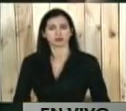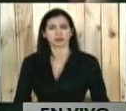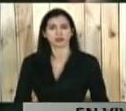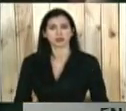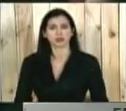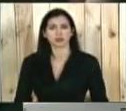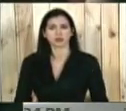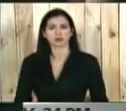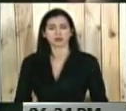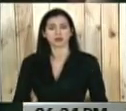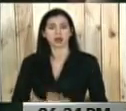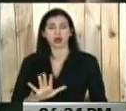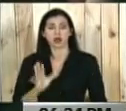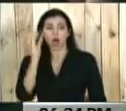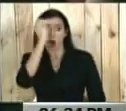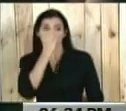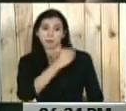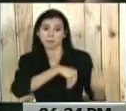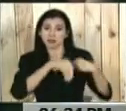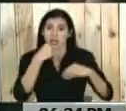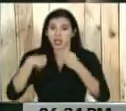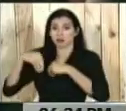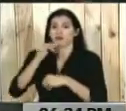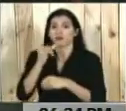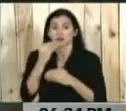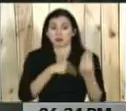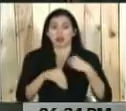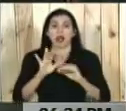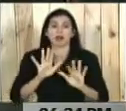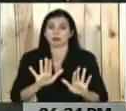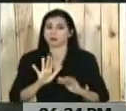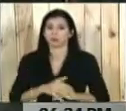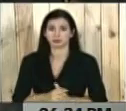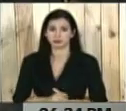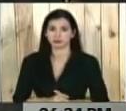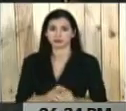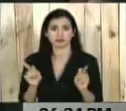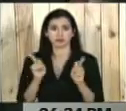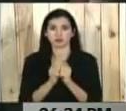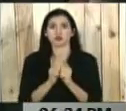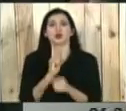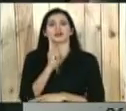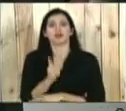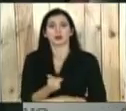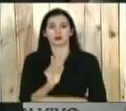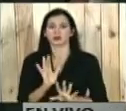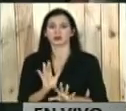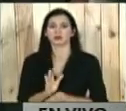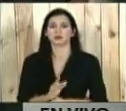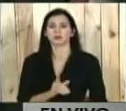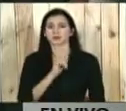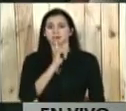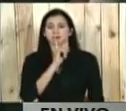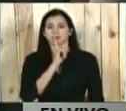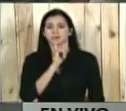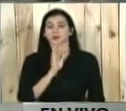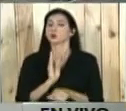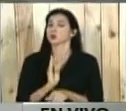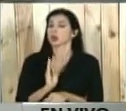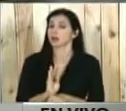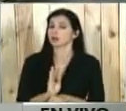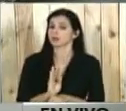Esa es la impresión que yo tengo de toda la información. Estoy obligado a ser prudente